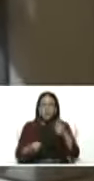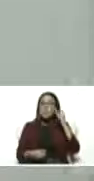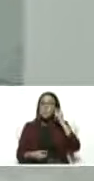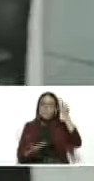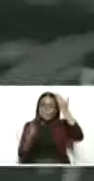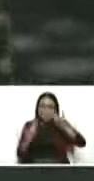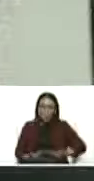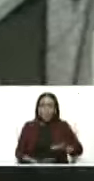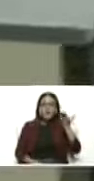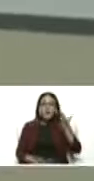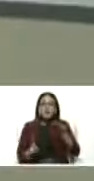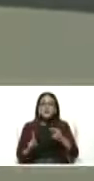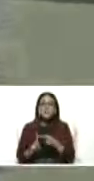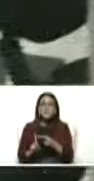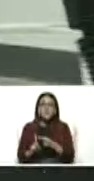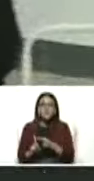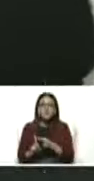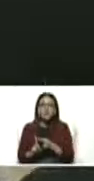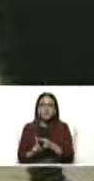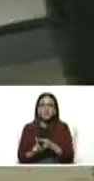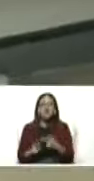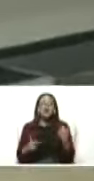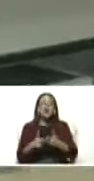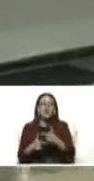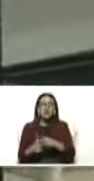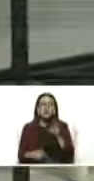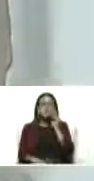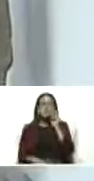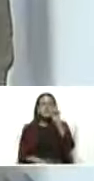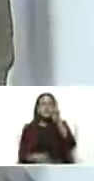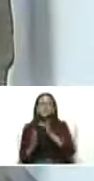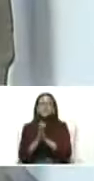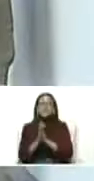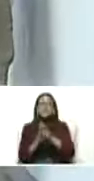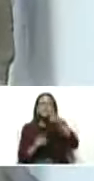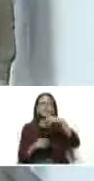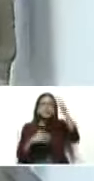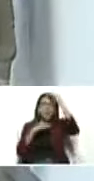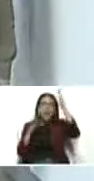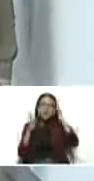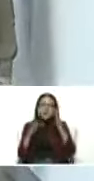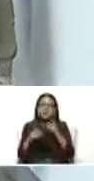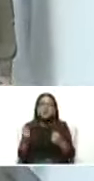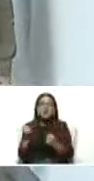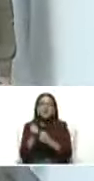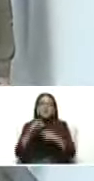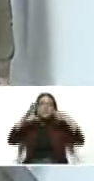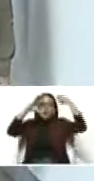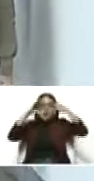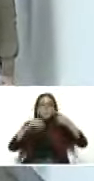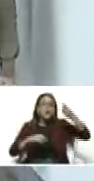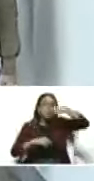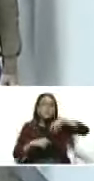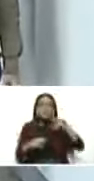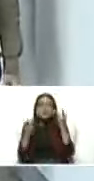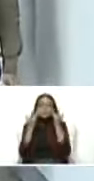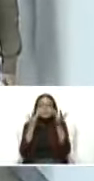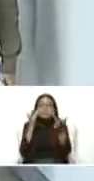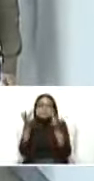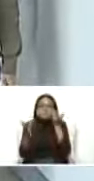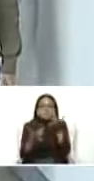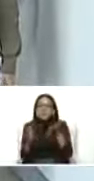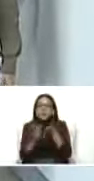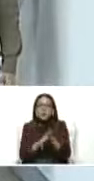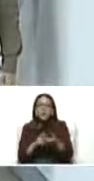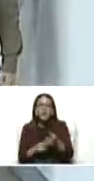imágenes de apoyo, porque esto es un diálogo, la gente nos está viendo por medios, por redes, y